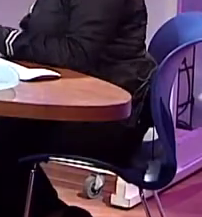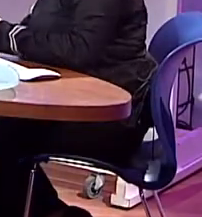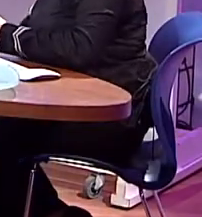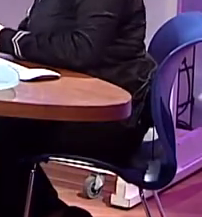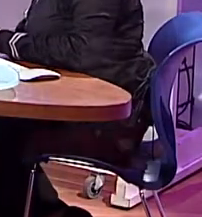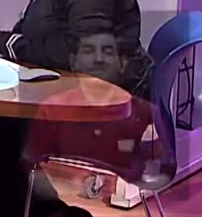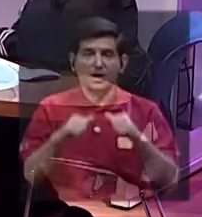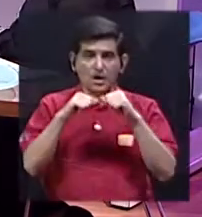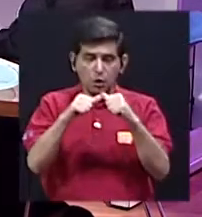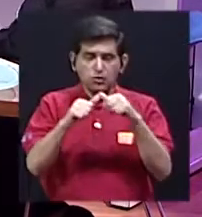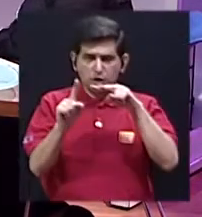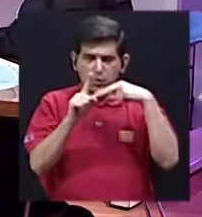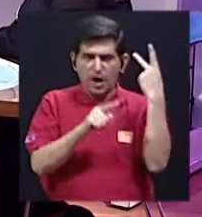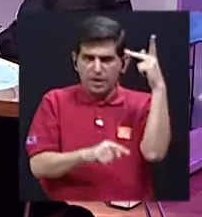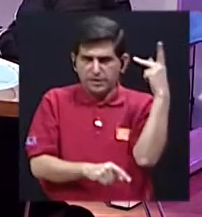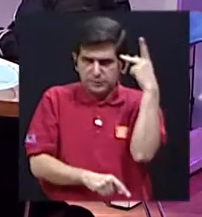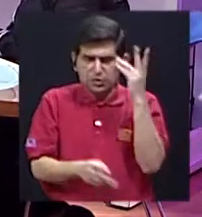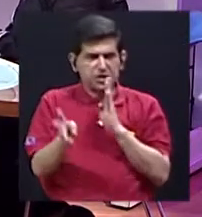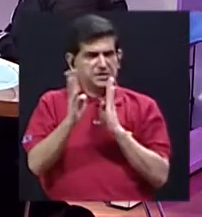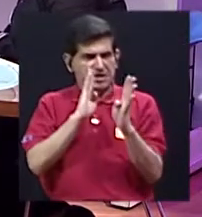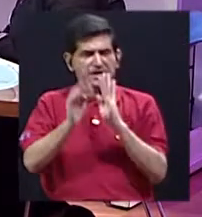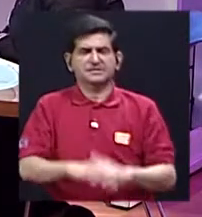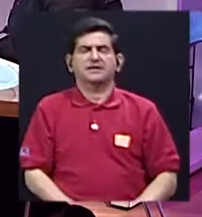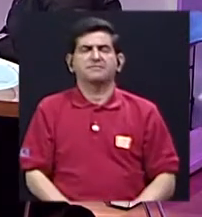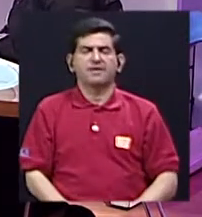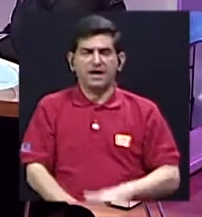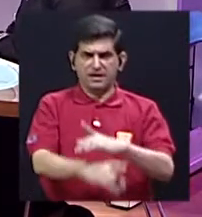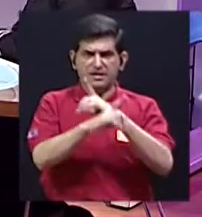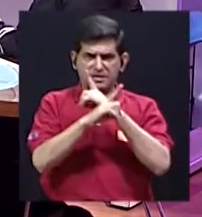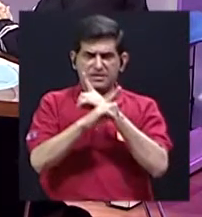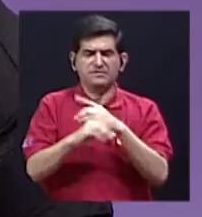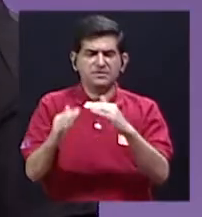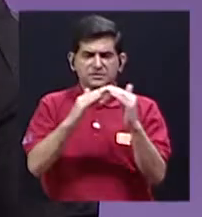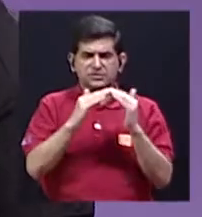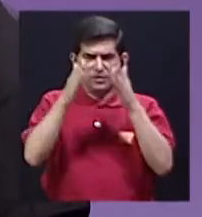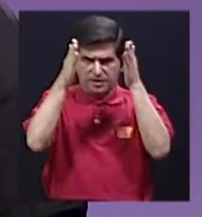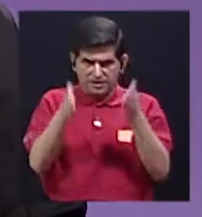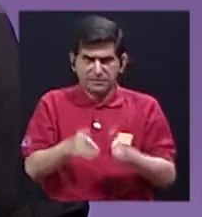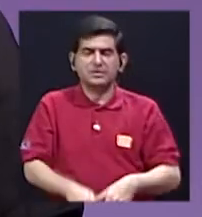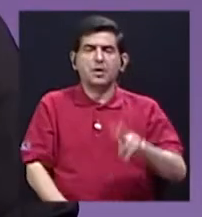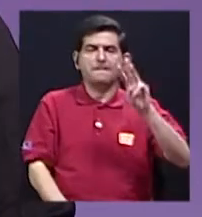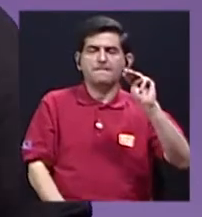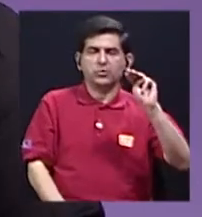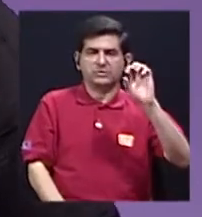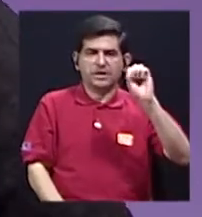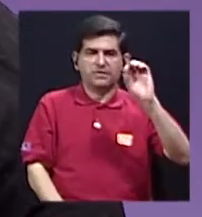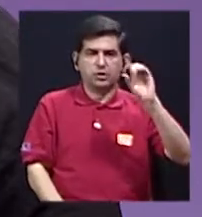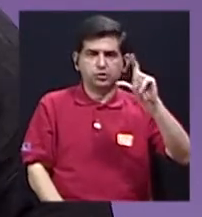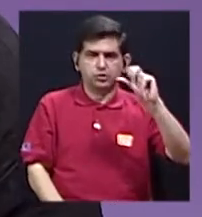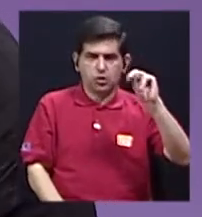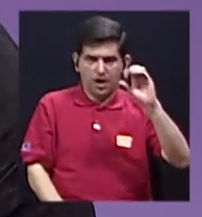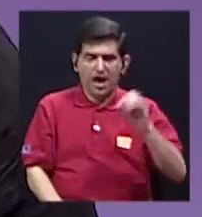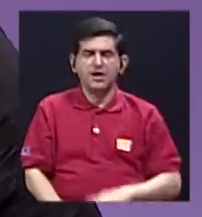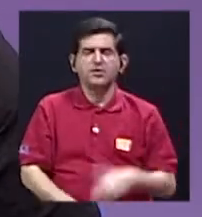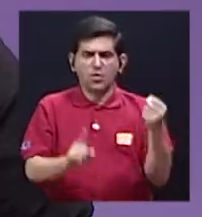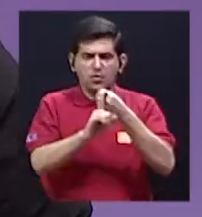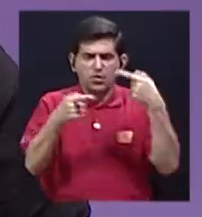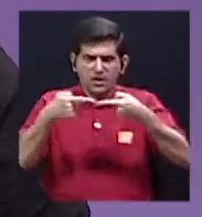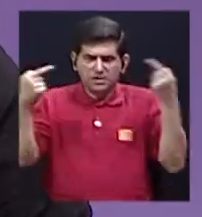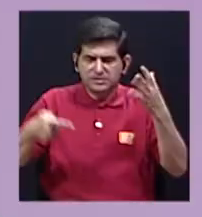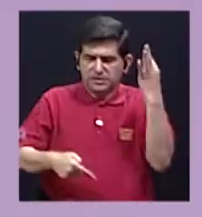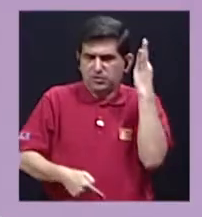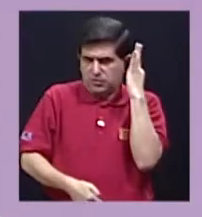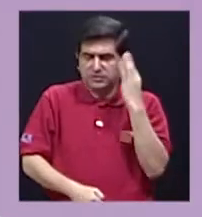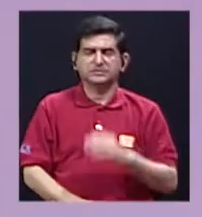continuamos en miradas políticas hablando con la defensora de las y los habitantes montserrat solano sobre violencia contra